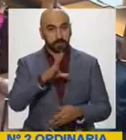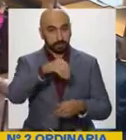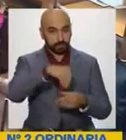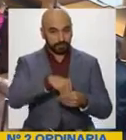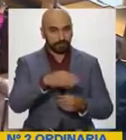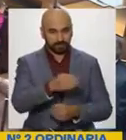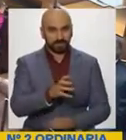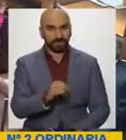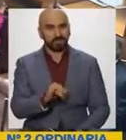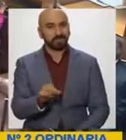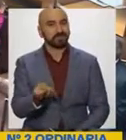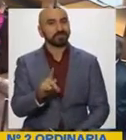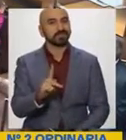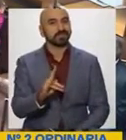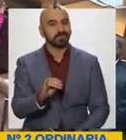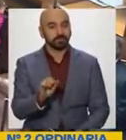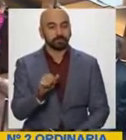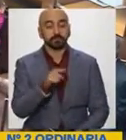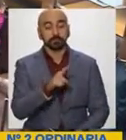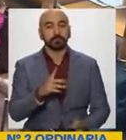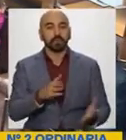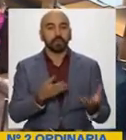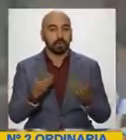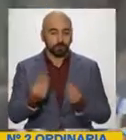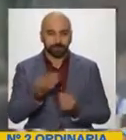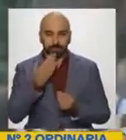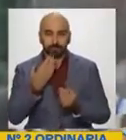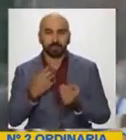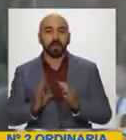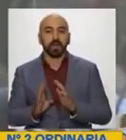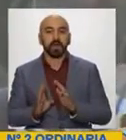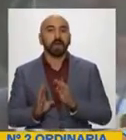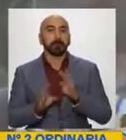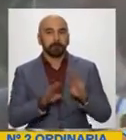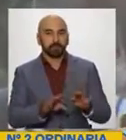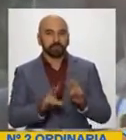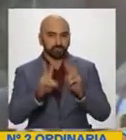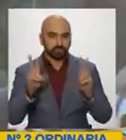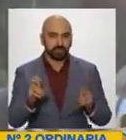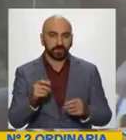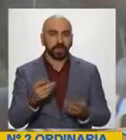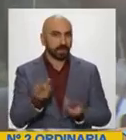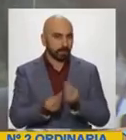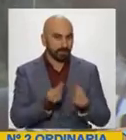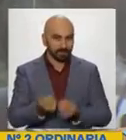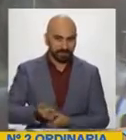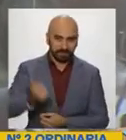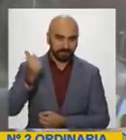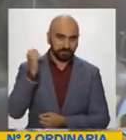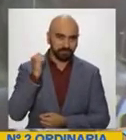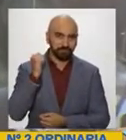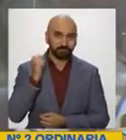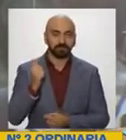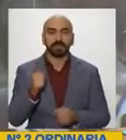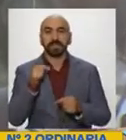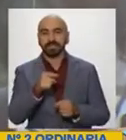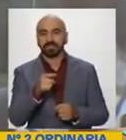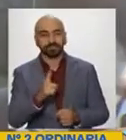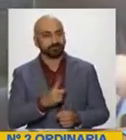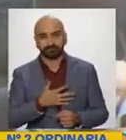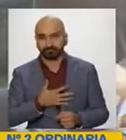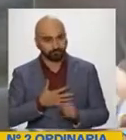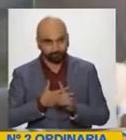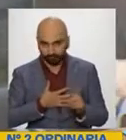y por cierto, nuestro apoyo frente a lo vivido el día de ayer. No es algo que queramos para el país. Y